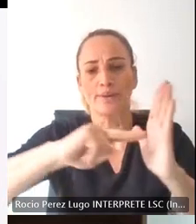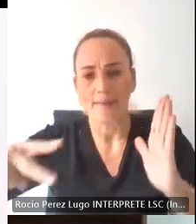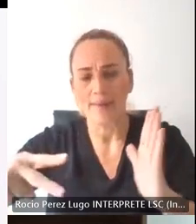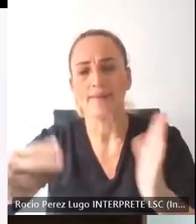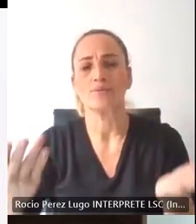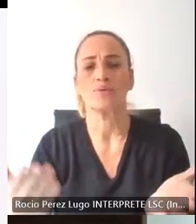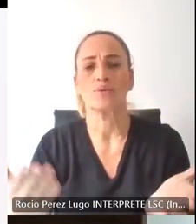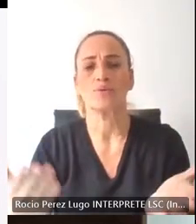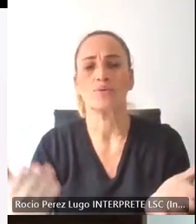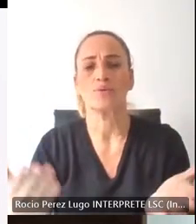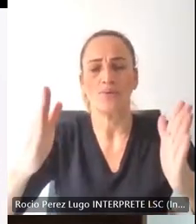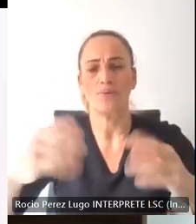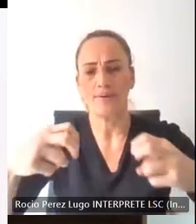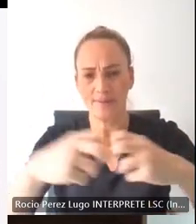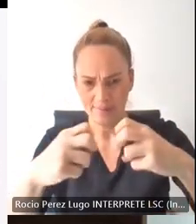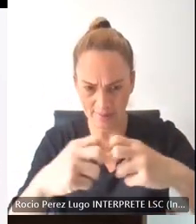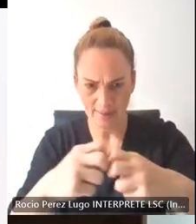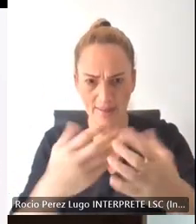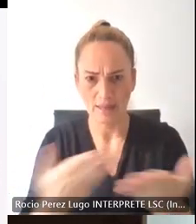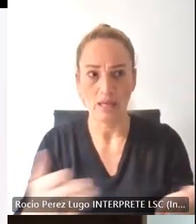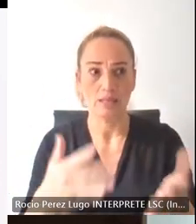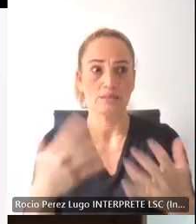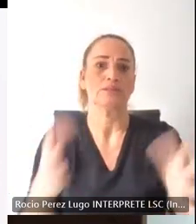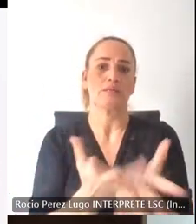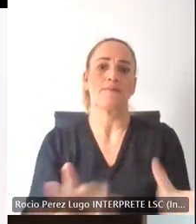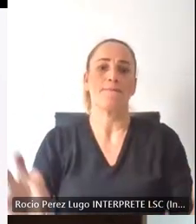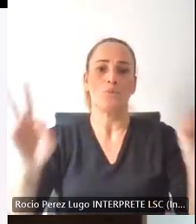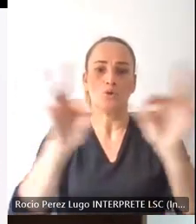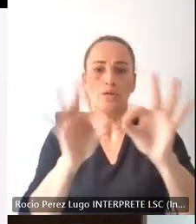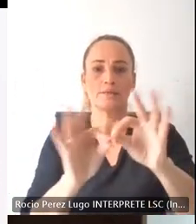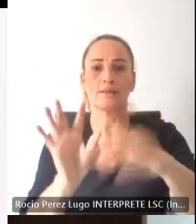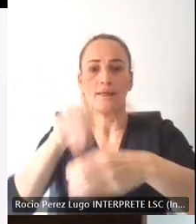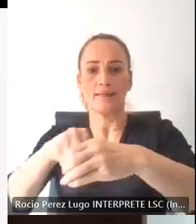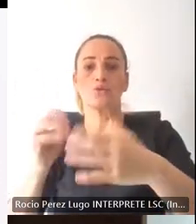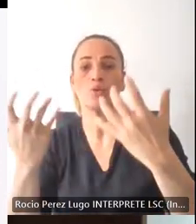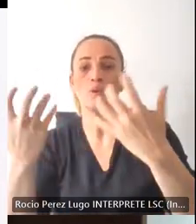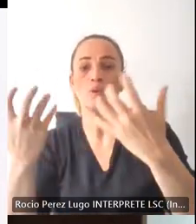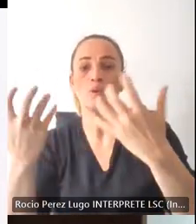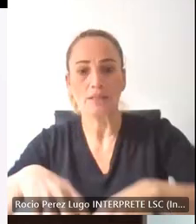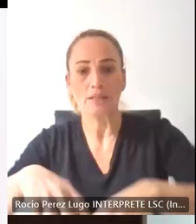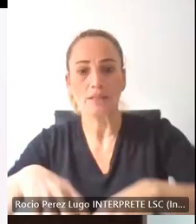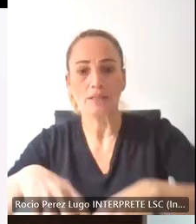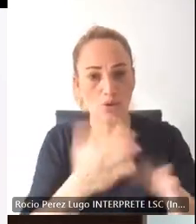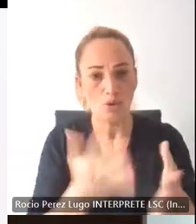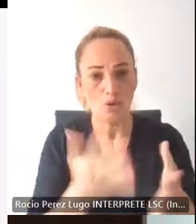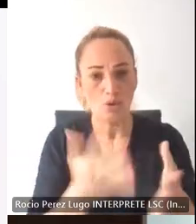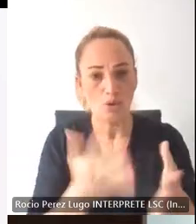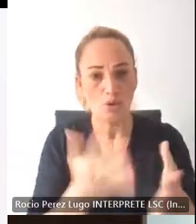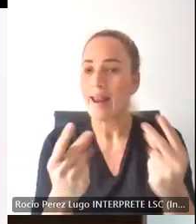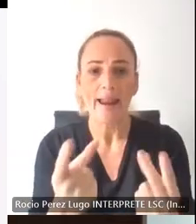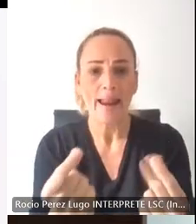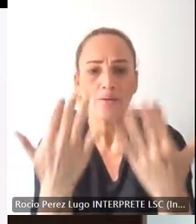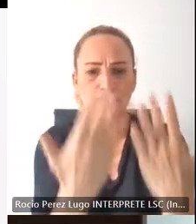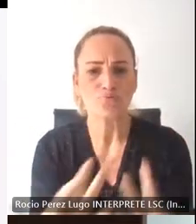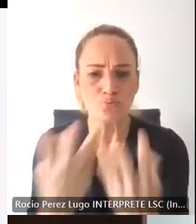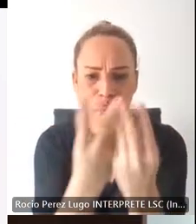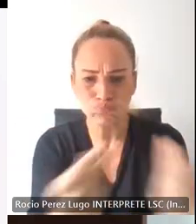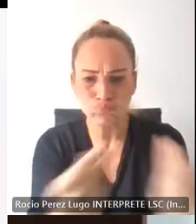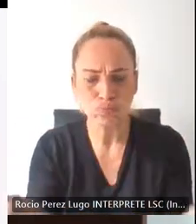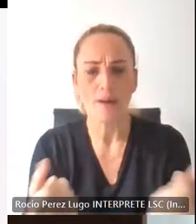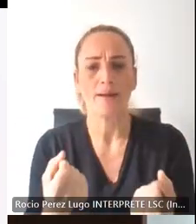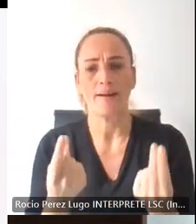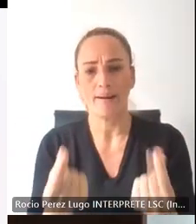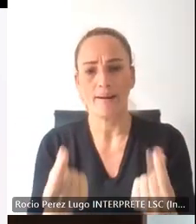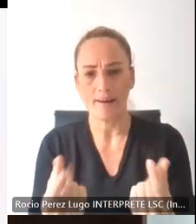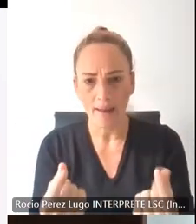UPS, planta eléctrica, es decir, equipos muy importantes para la organización que yo tengo que garantizar poder apagarlos rápidamente, pero también que no